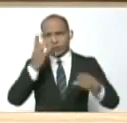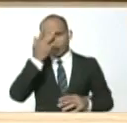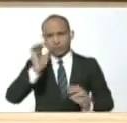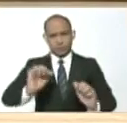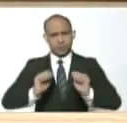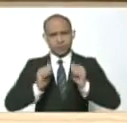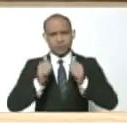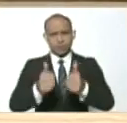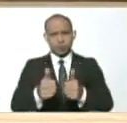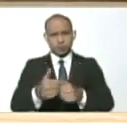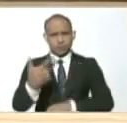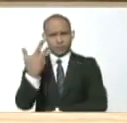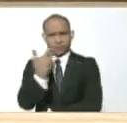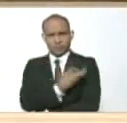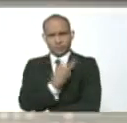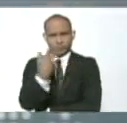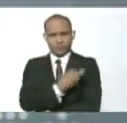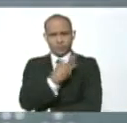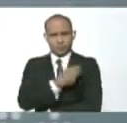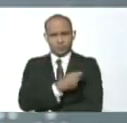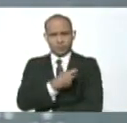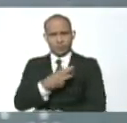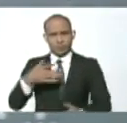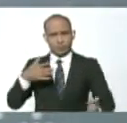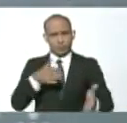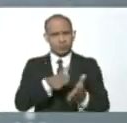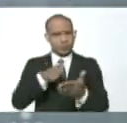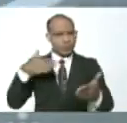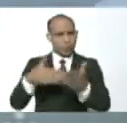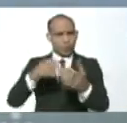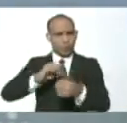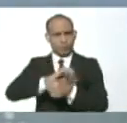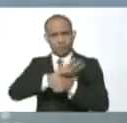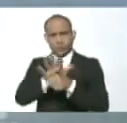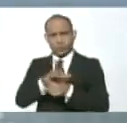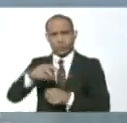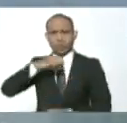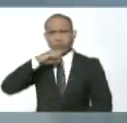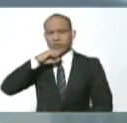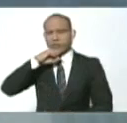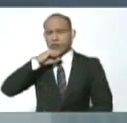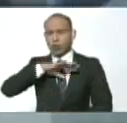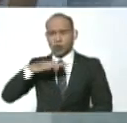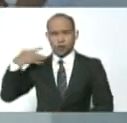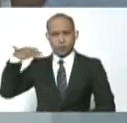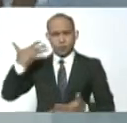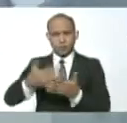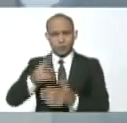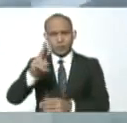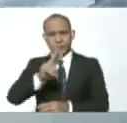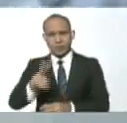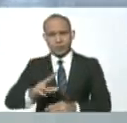arrancó la vacunación contra el cob y un día histórico porque ha arrancado la vacunación